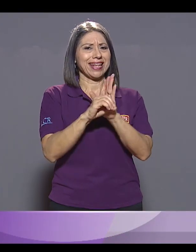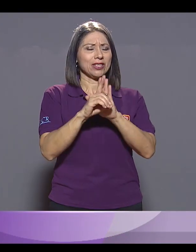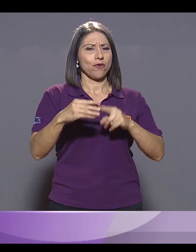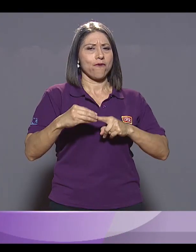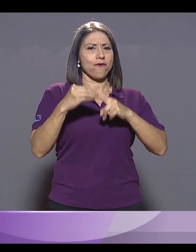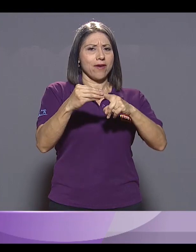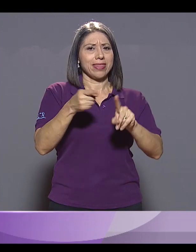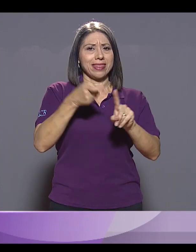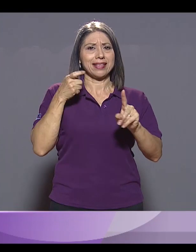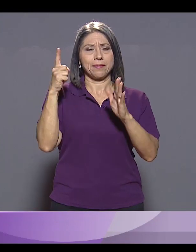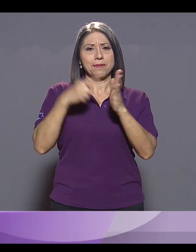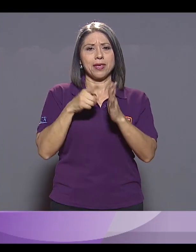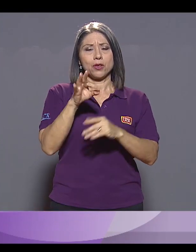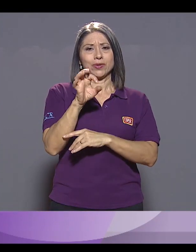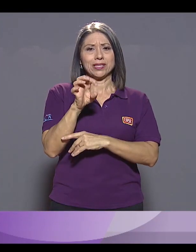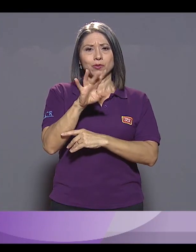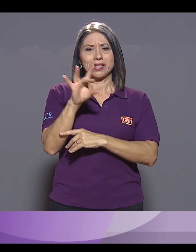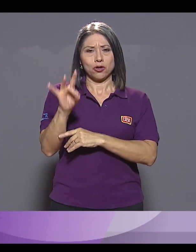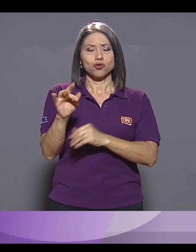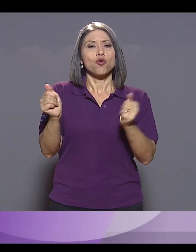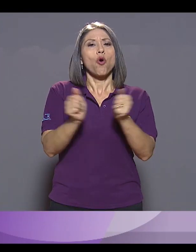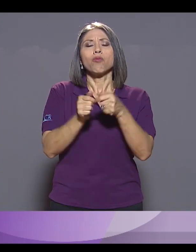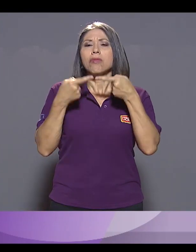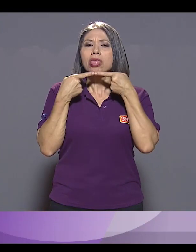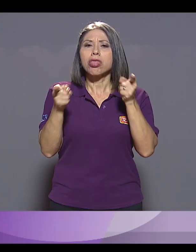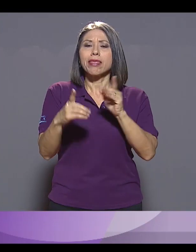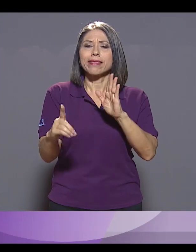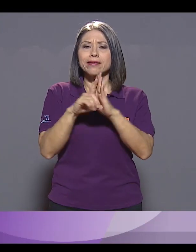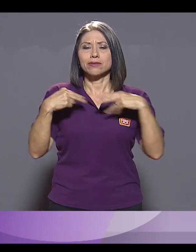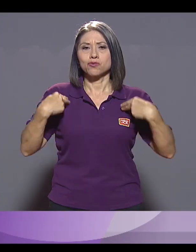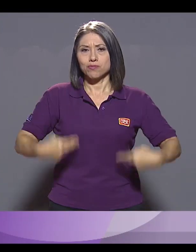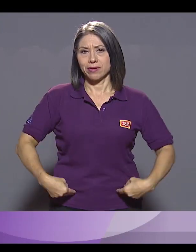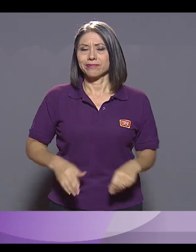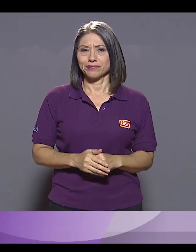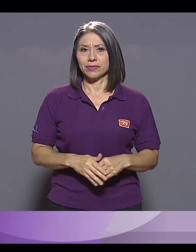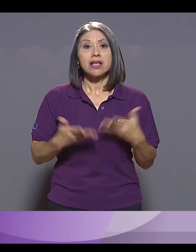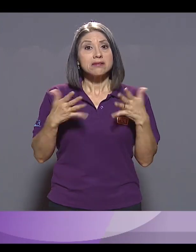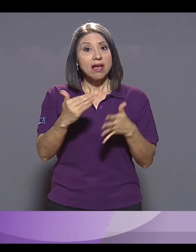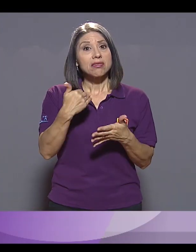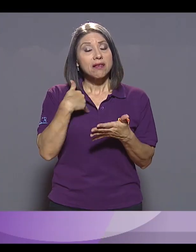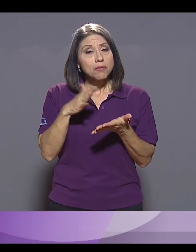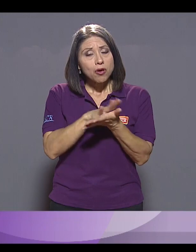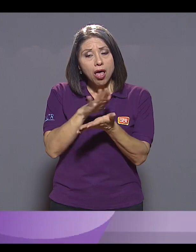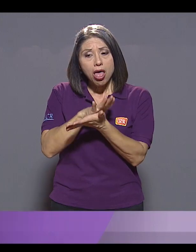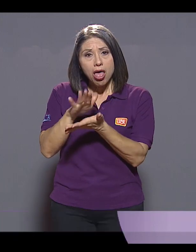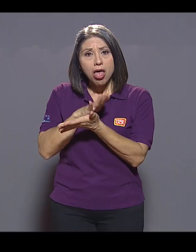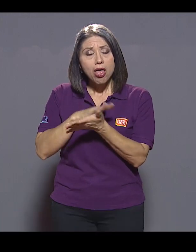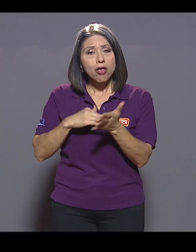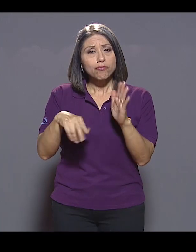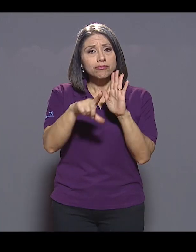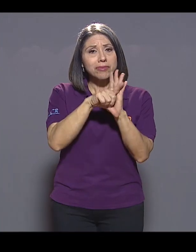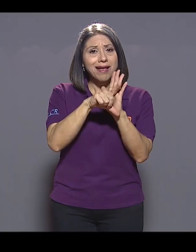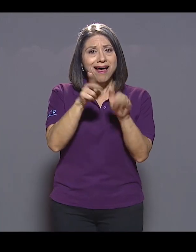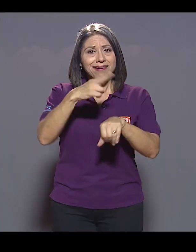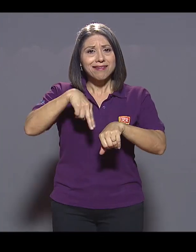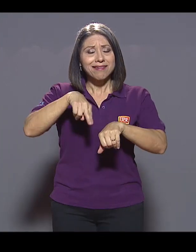qué consiste el diseño universal para el aprendizaje, para motivarle, si usted es padre o madre de familia o es un estudiante con